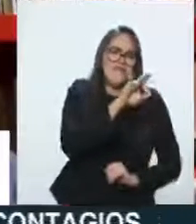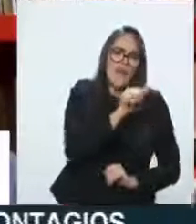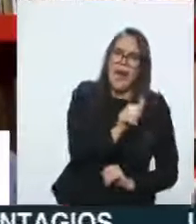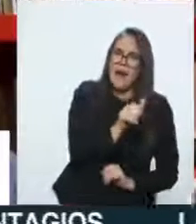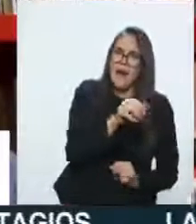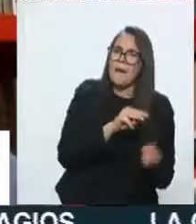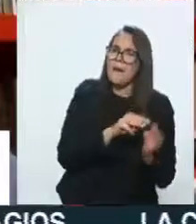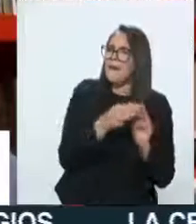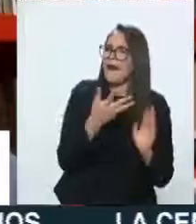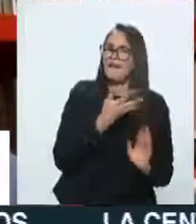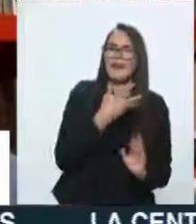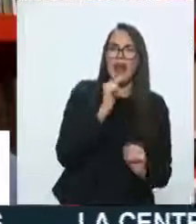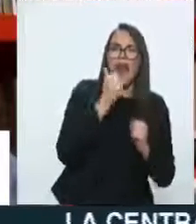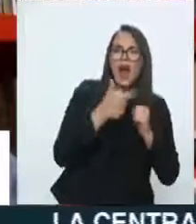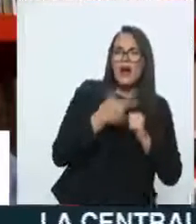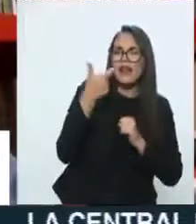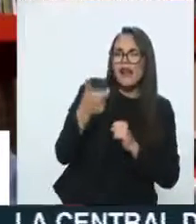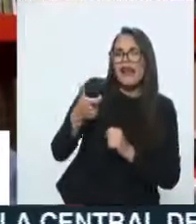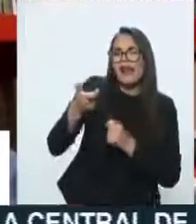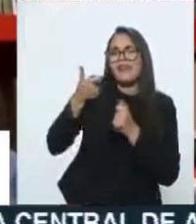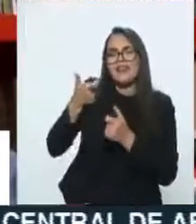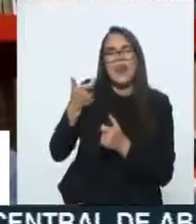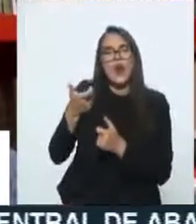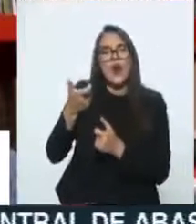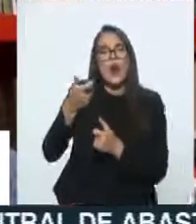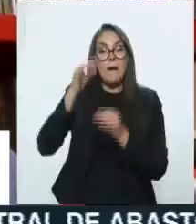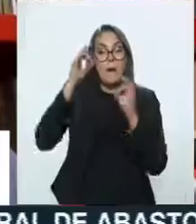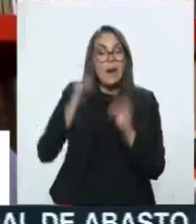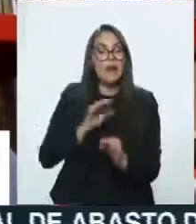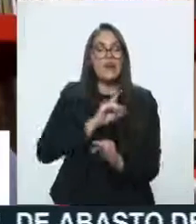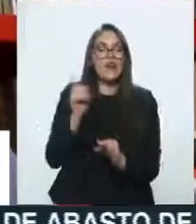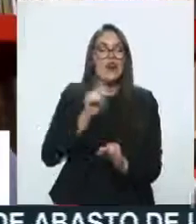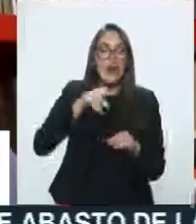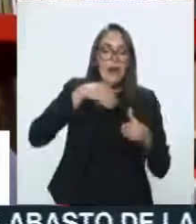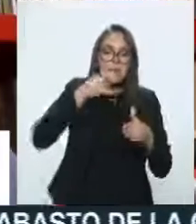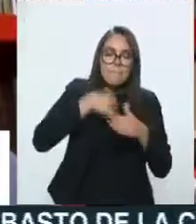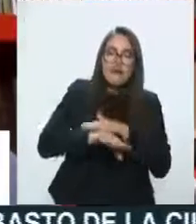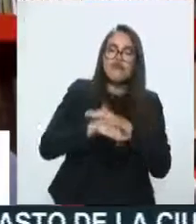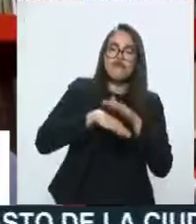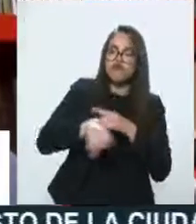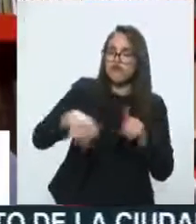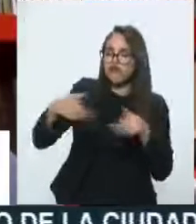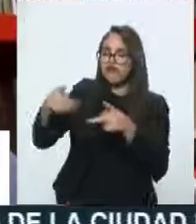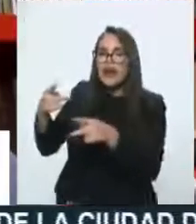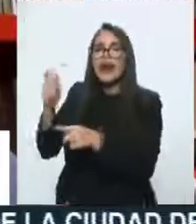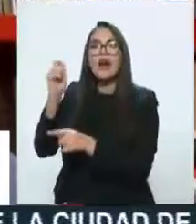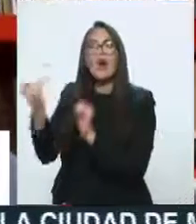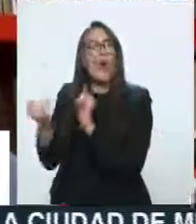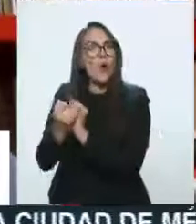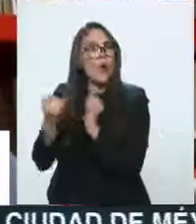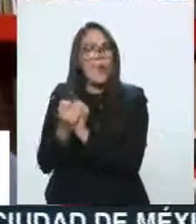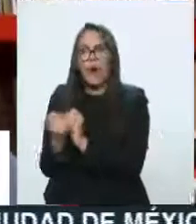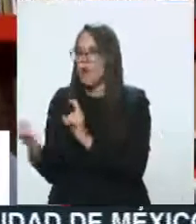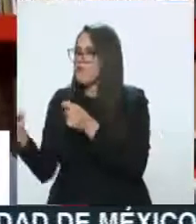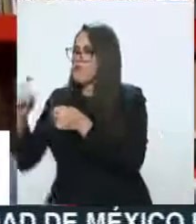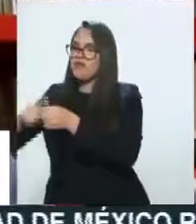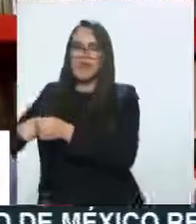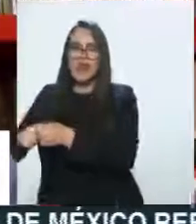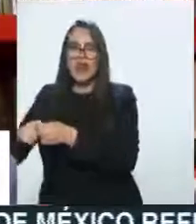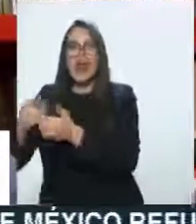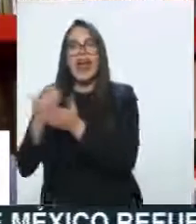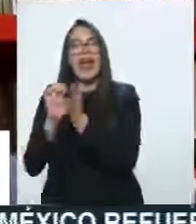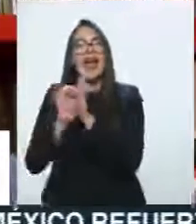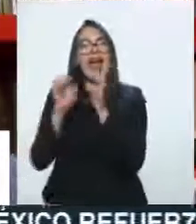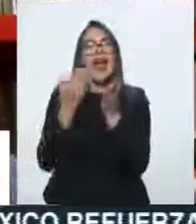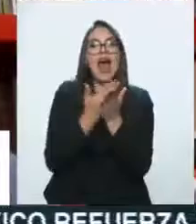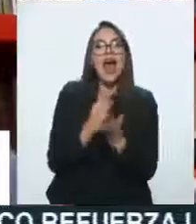de las campañas políticas, porque hay que recordar que todavía, digamos, las otras operaciones, tanto